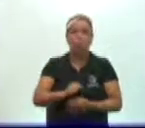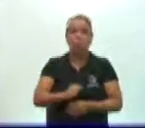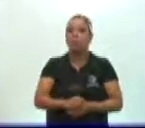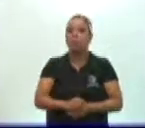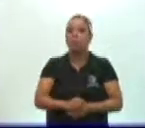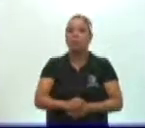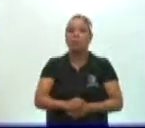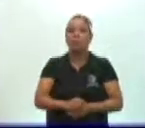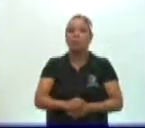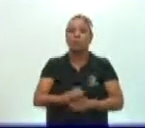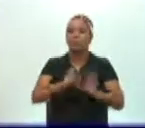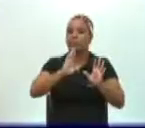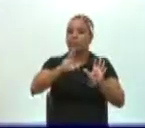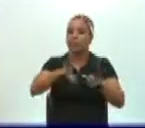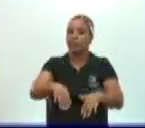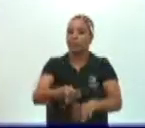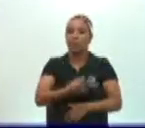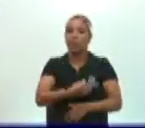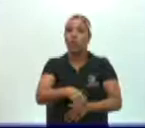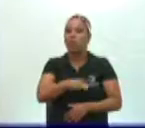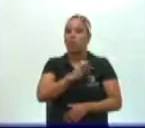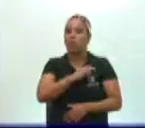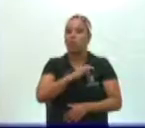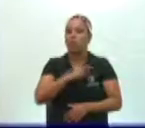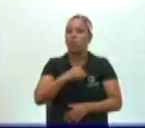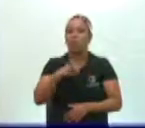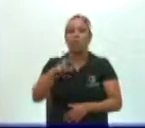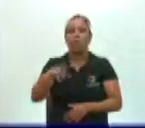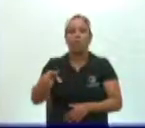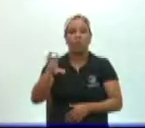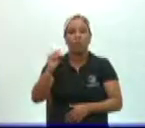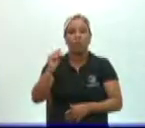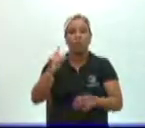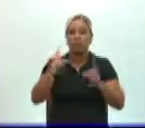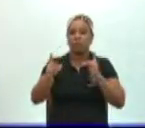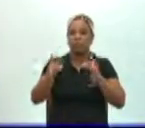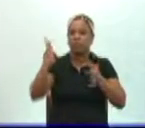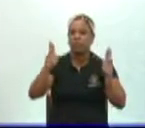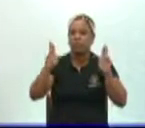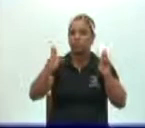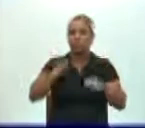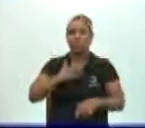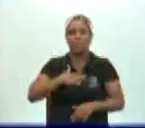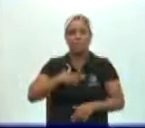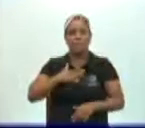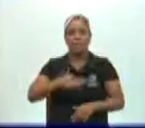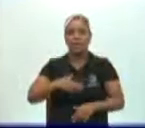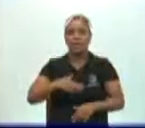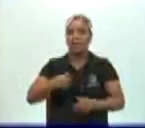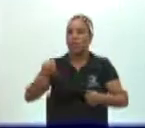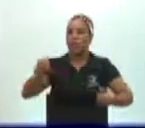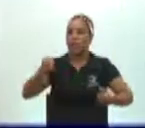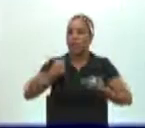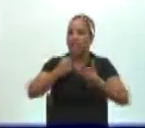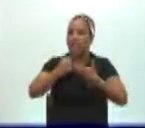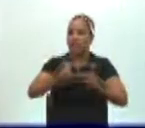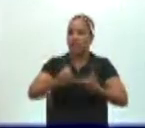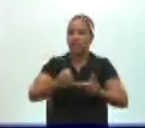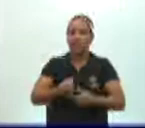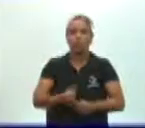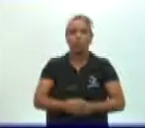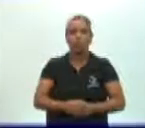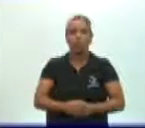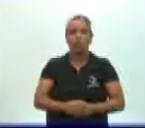fácilmente. Los españoles trataron de parlamentar mientras esperaban refuerzos militares. En marzo de